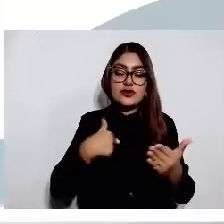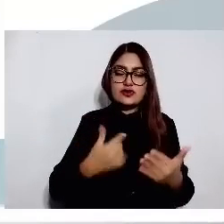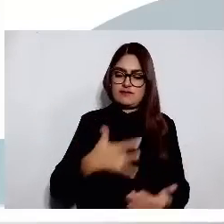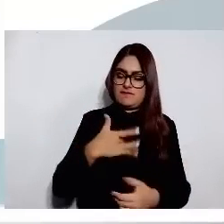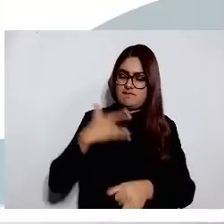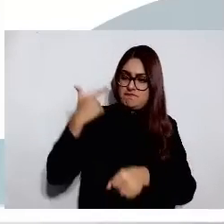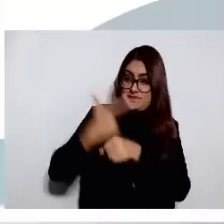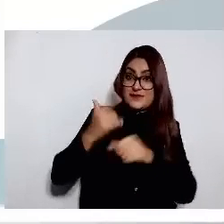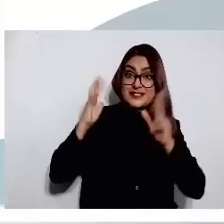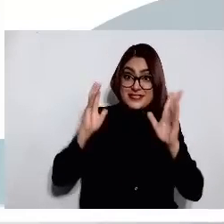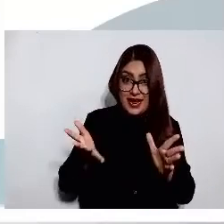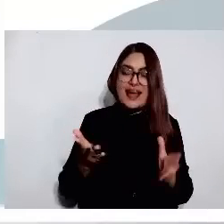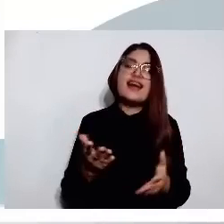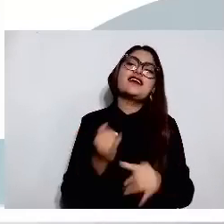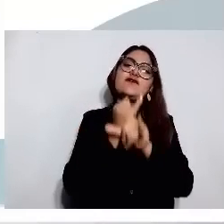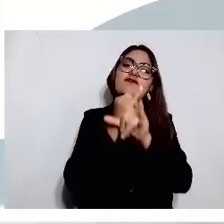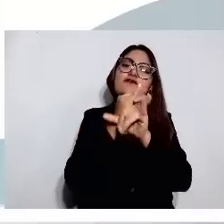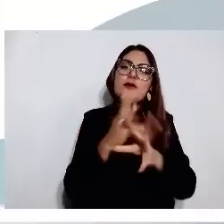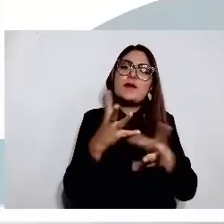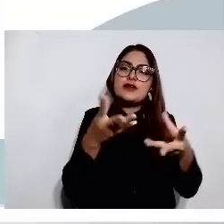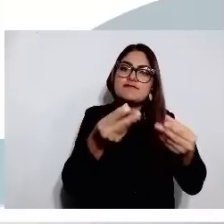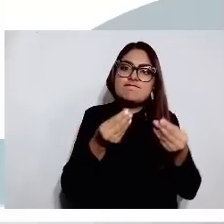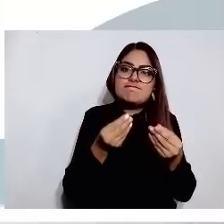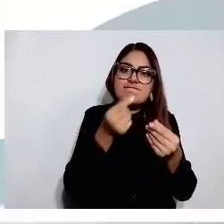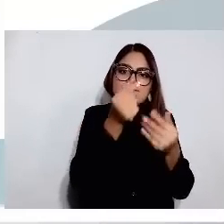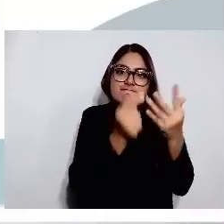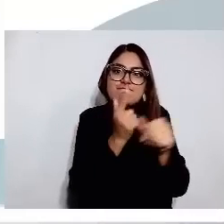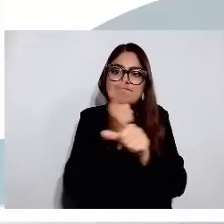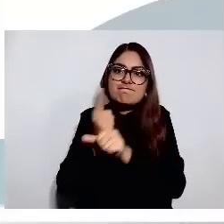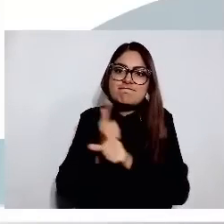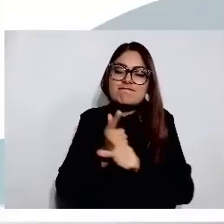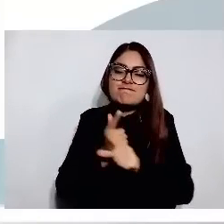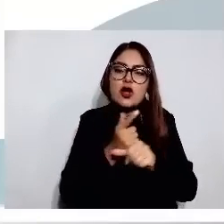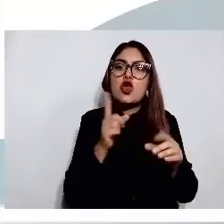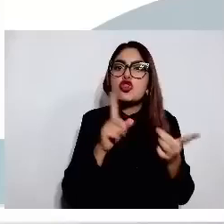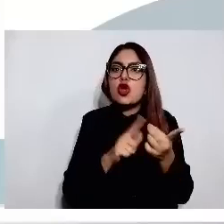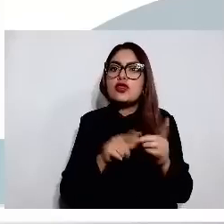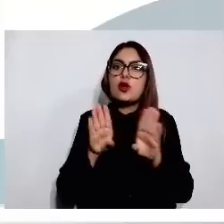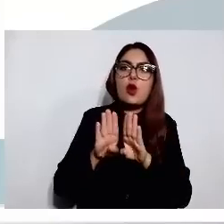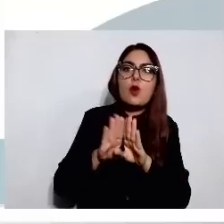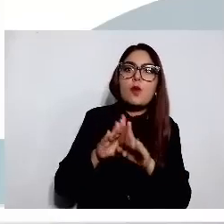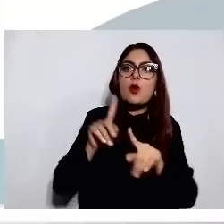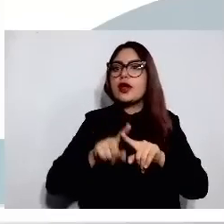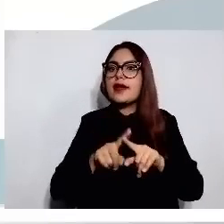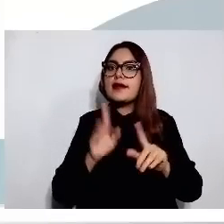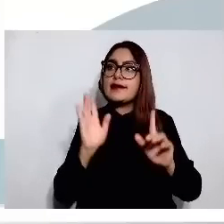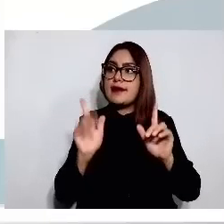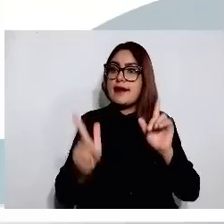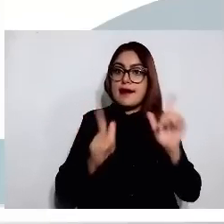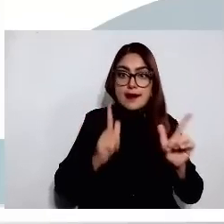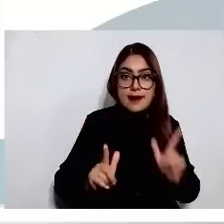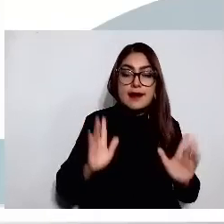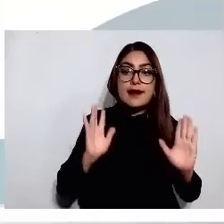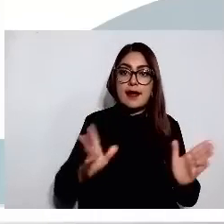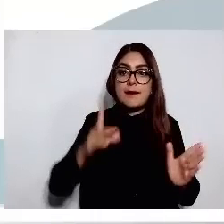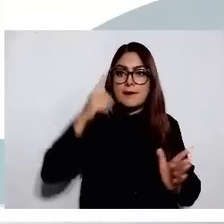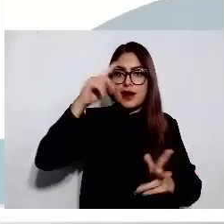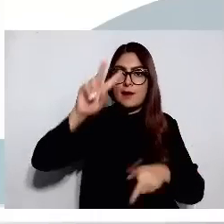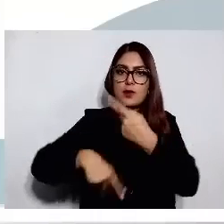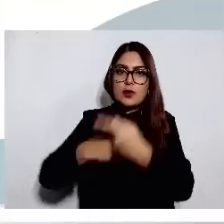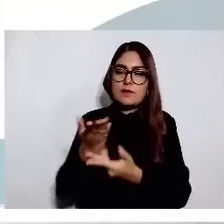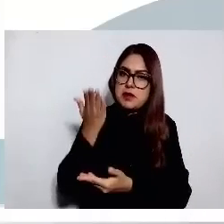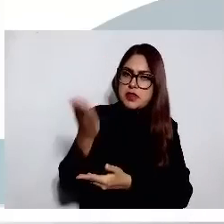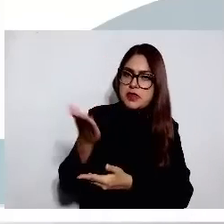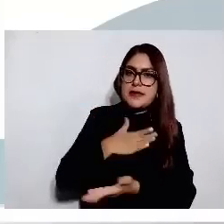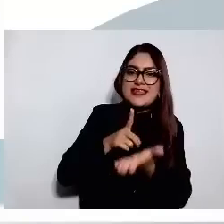información de dónde, cómo, quién, para poder hacer exigible algún derecho o la reparación, etcétera, etcétera. Pero comienza desde